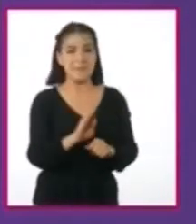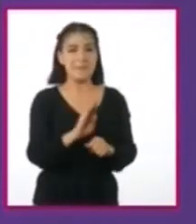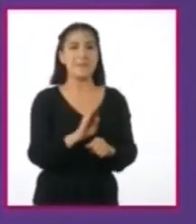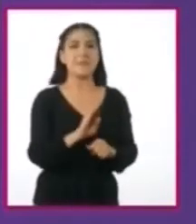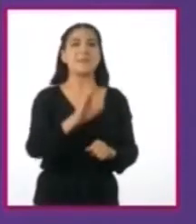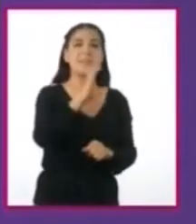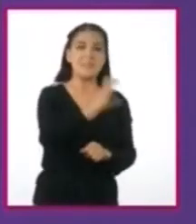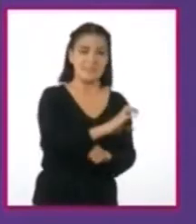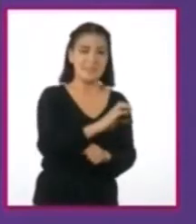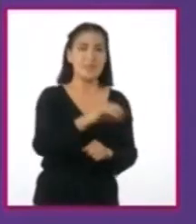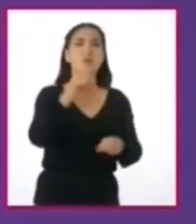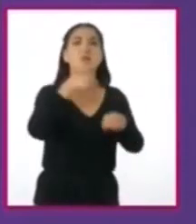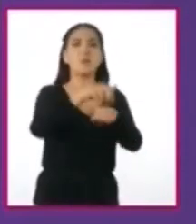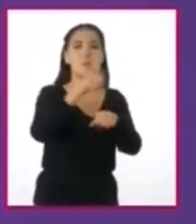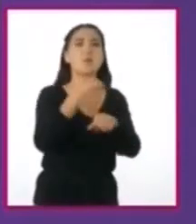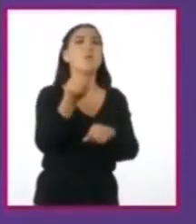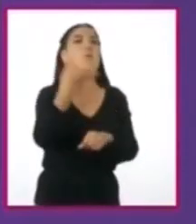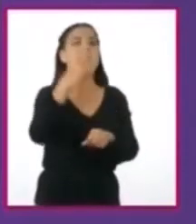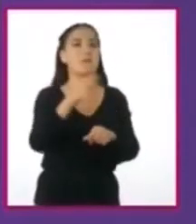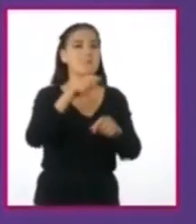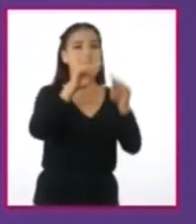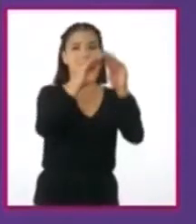lados, y cuánto mide cada lado.